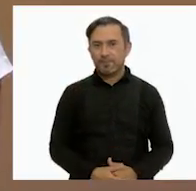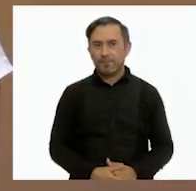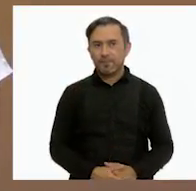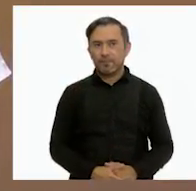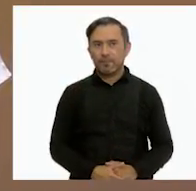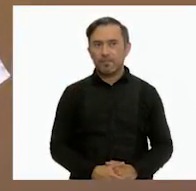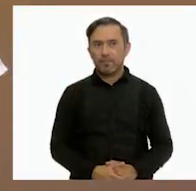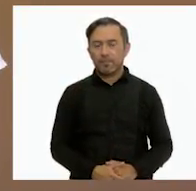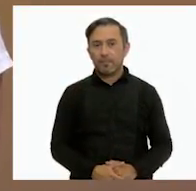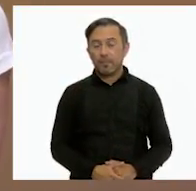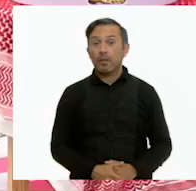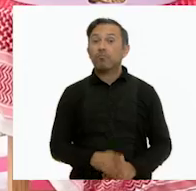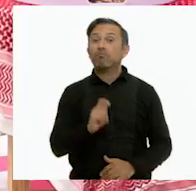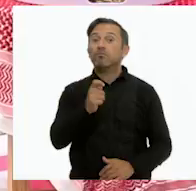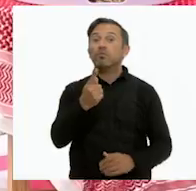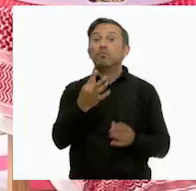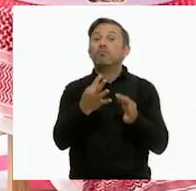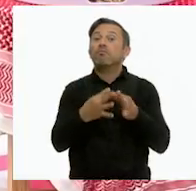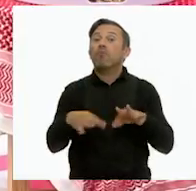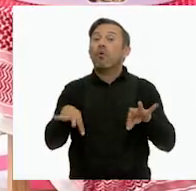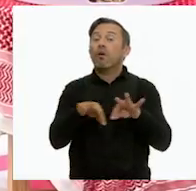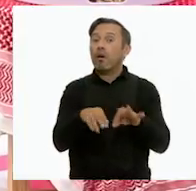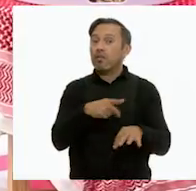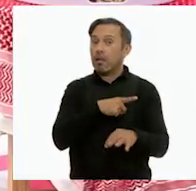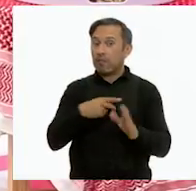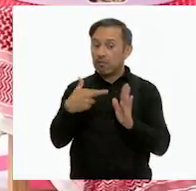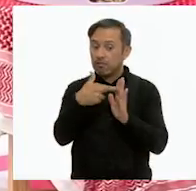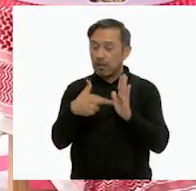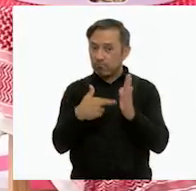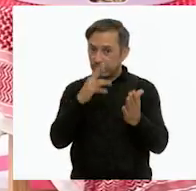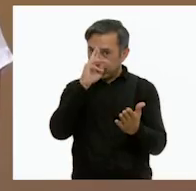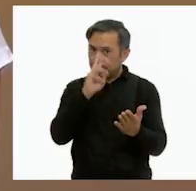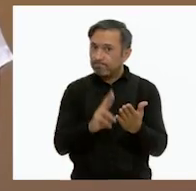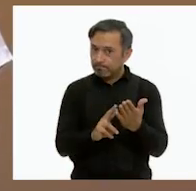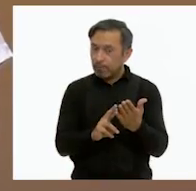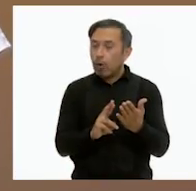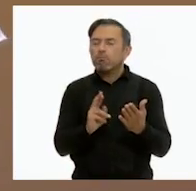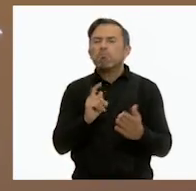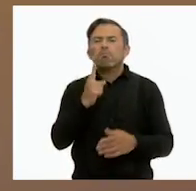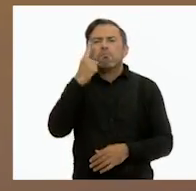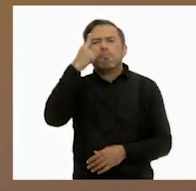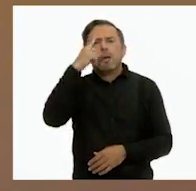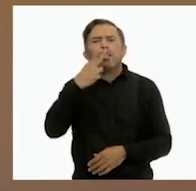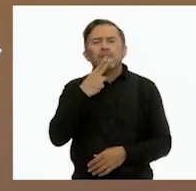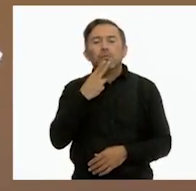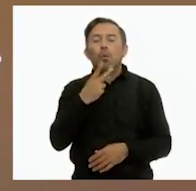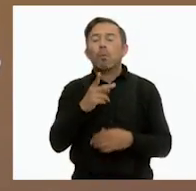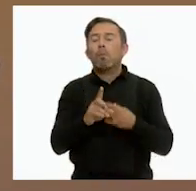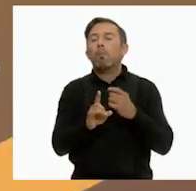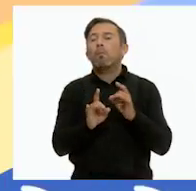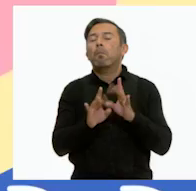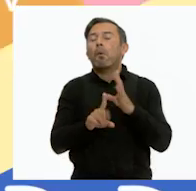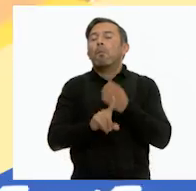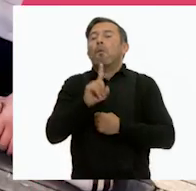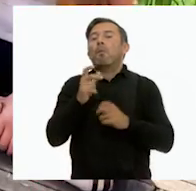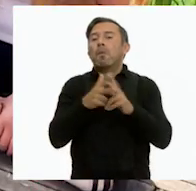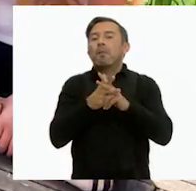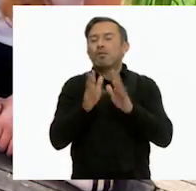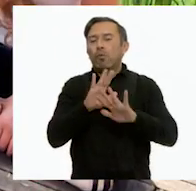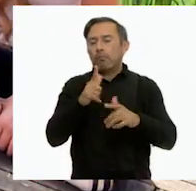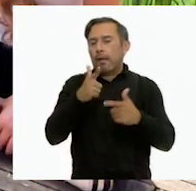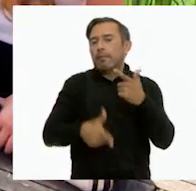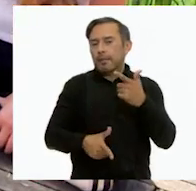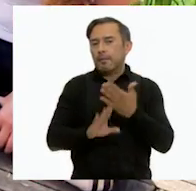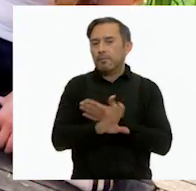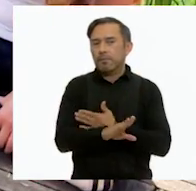Es fundamental seguir las reglas. Eso es algo que te va a ayudar a evitarte muchos problemas.